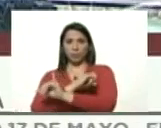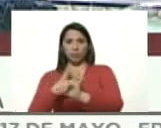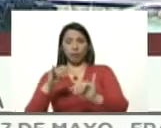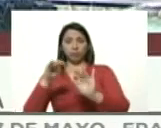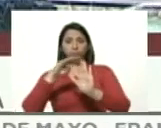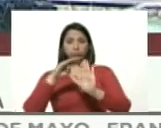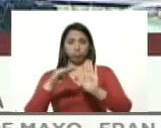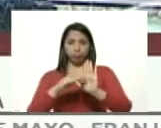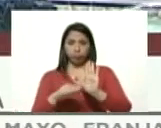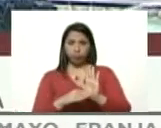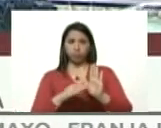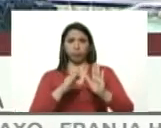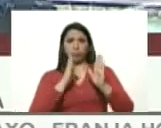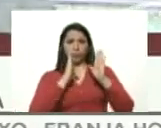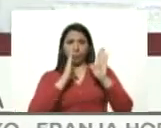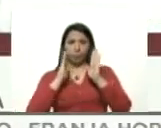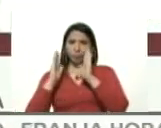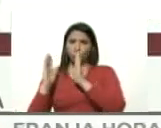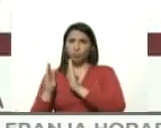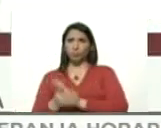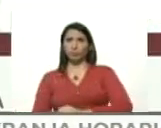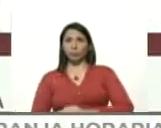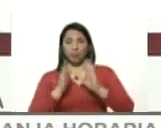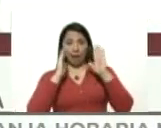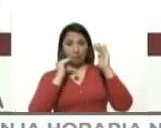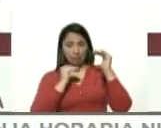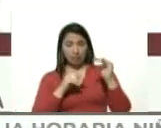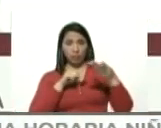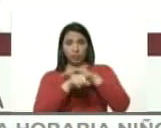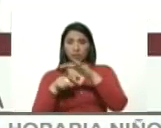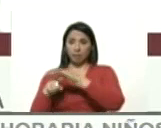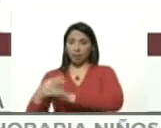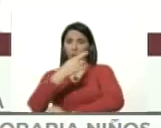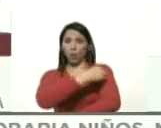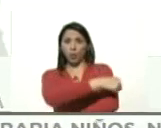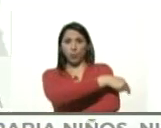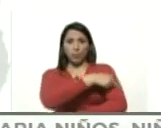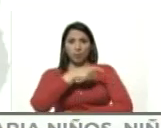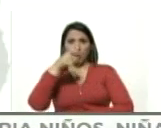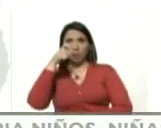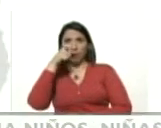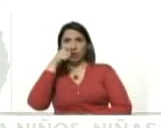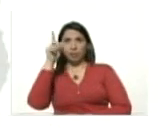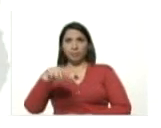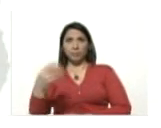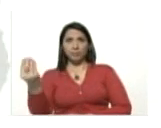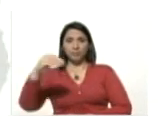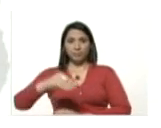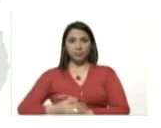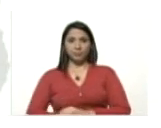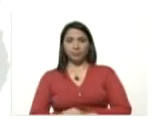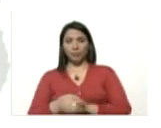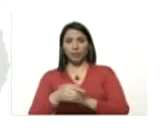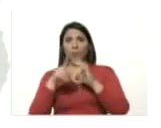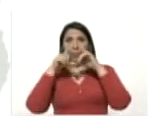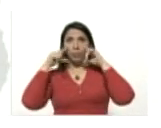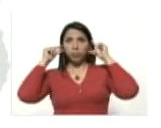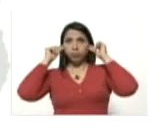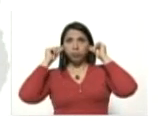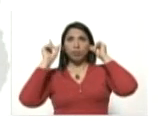debidamente atendidos, ingresados en hospitales Centinela y además con su kit de